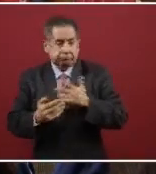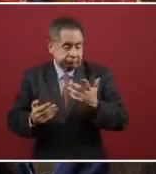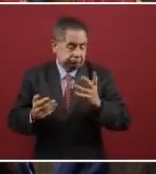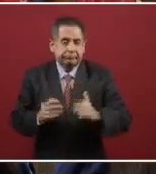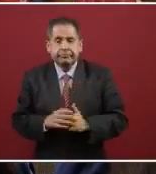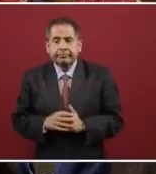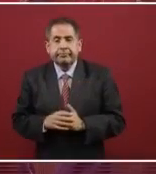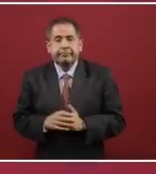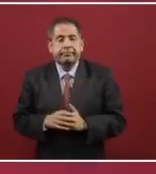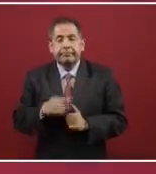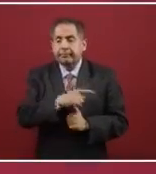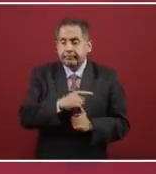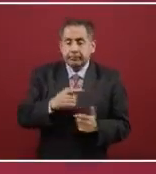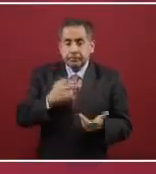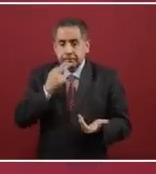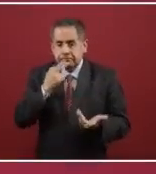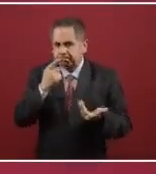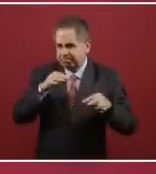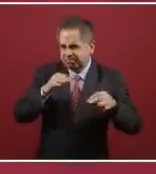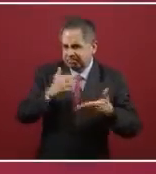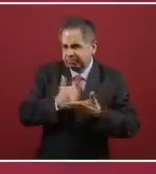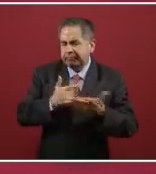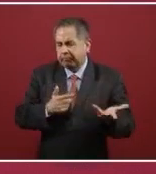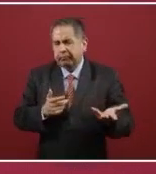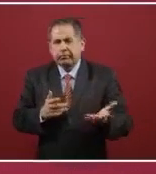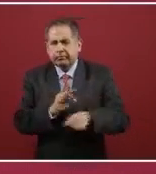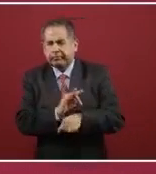mientras les servían.